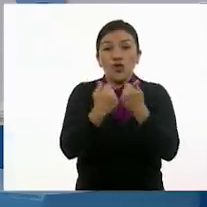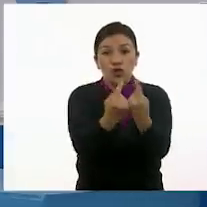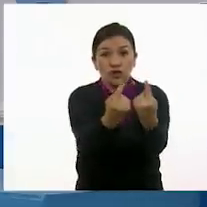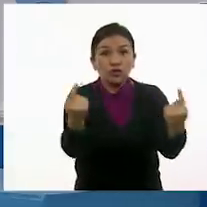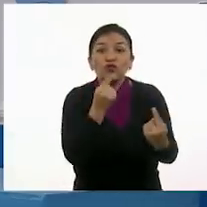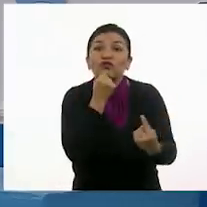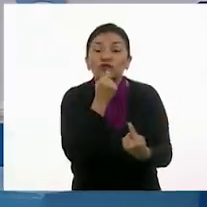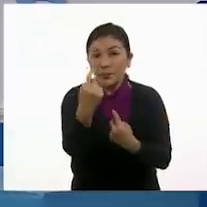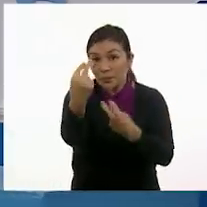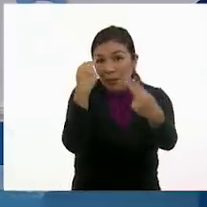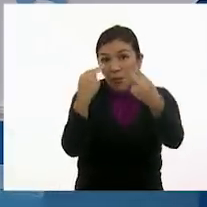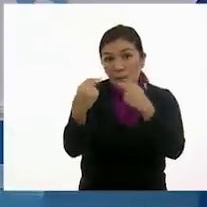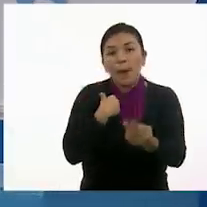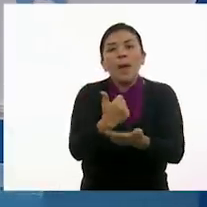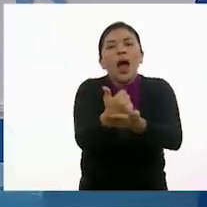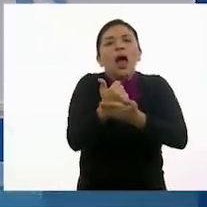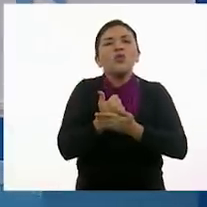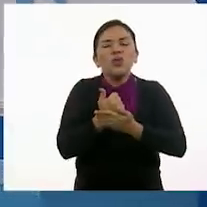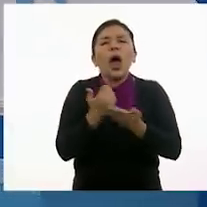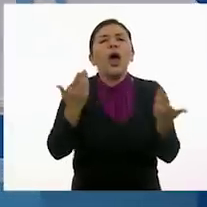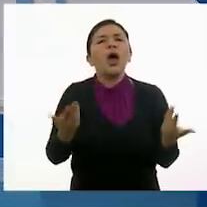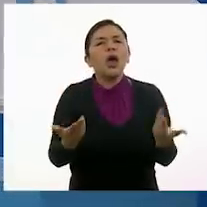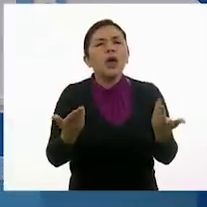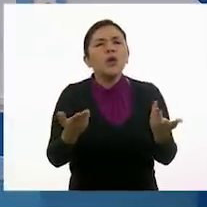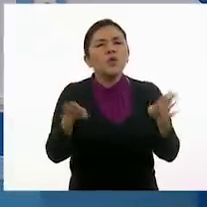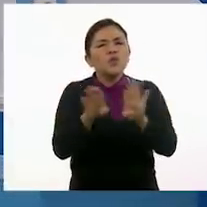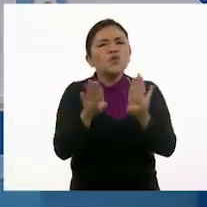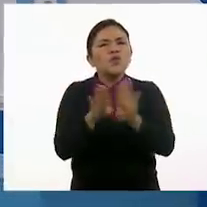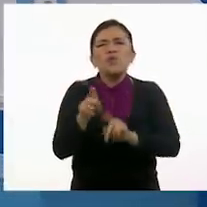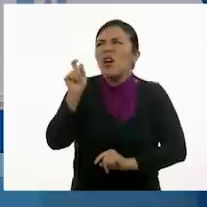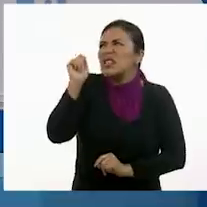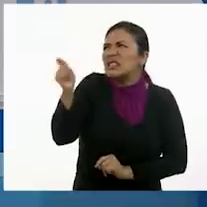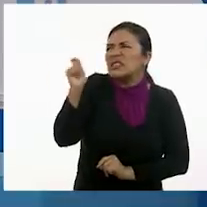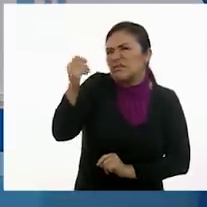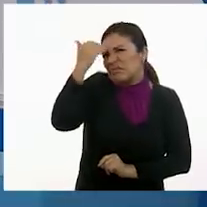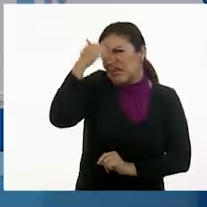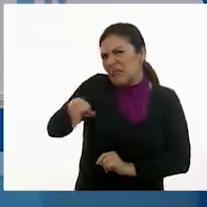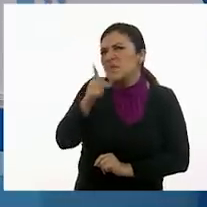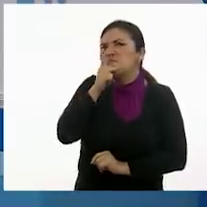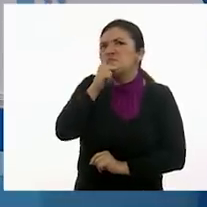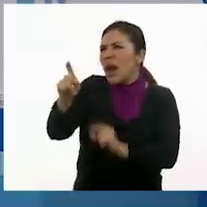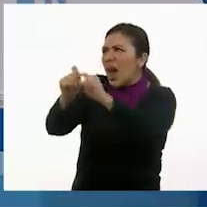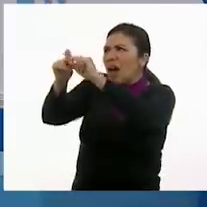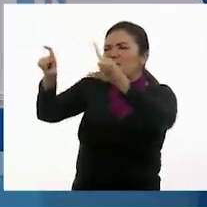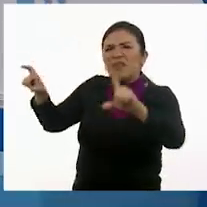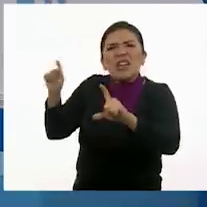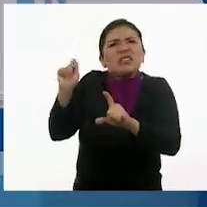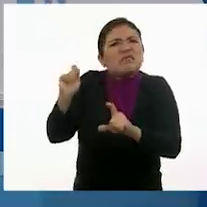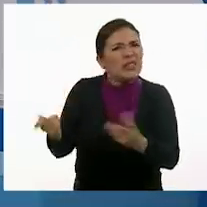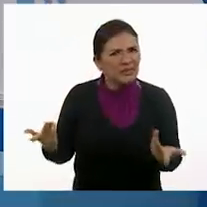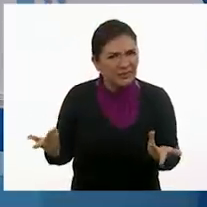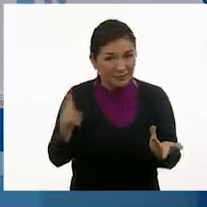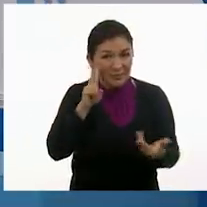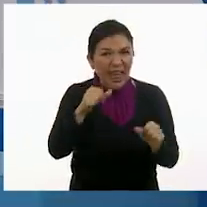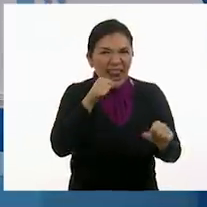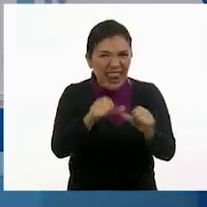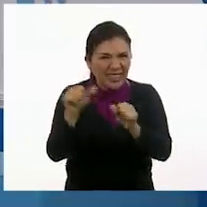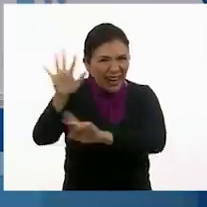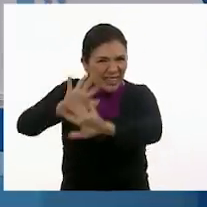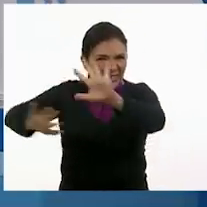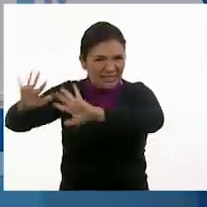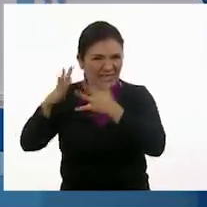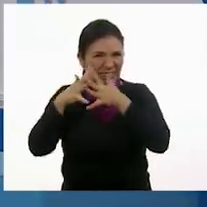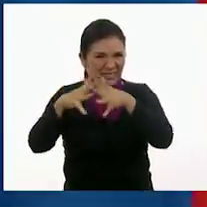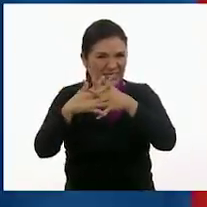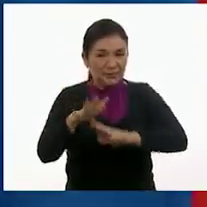los niños ahí en sus casas y me van a ayudar a saber qué palabra se forma con estas letras que están desacomodadas. ¿Les